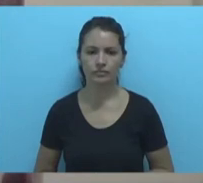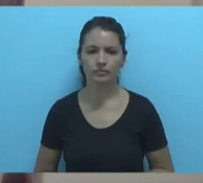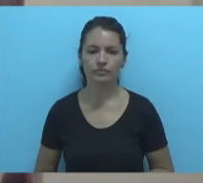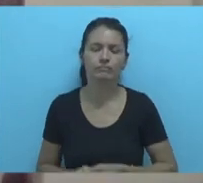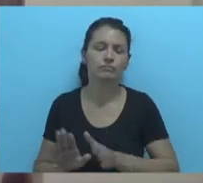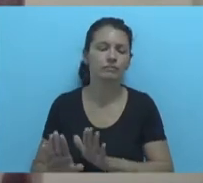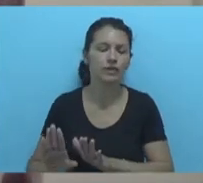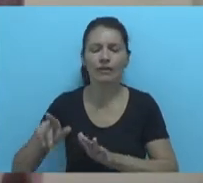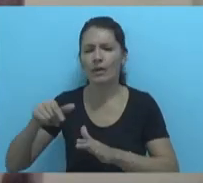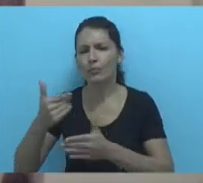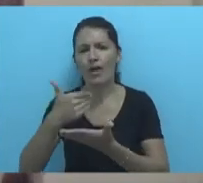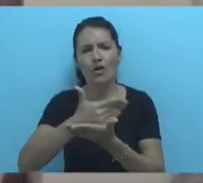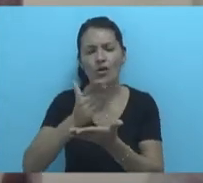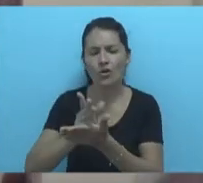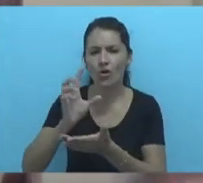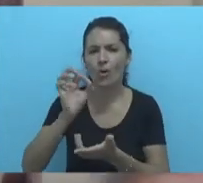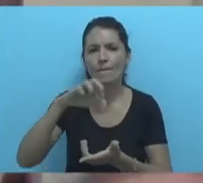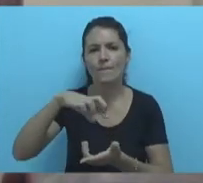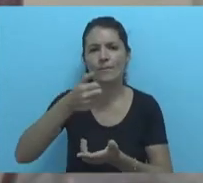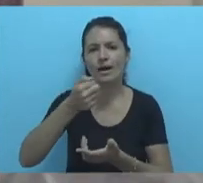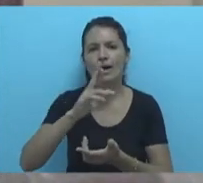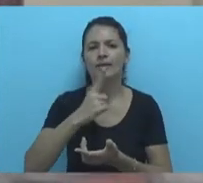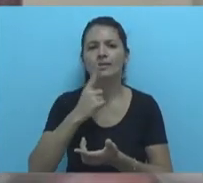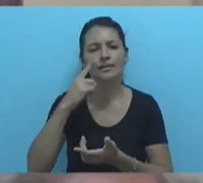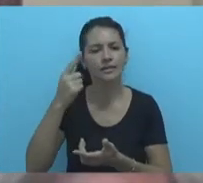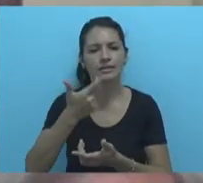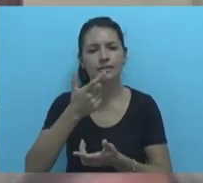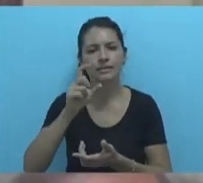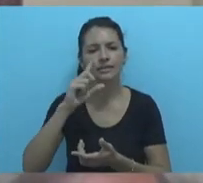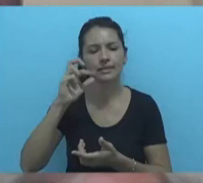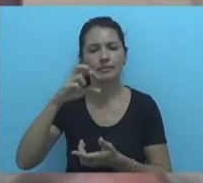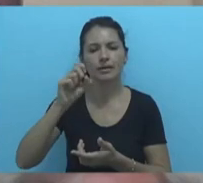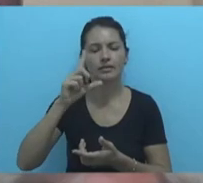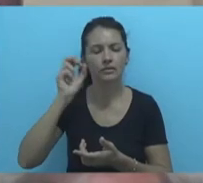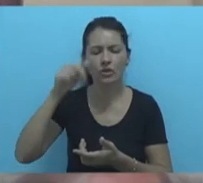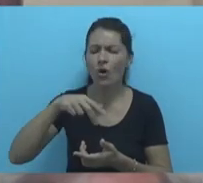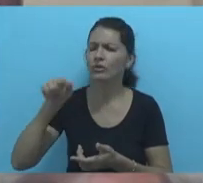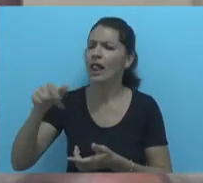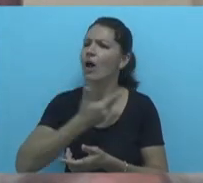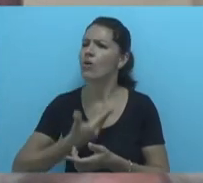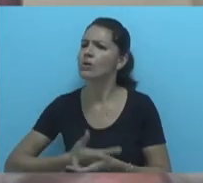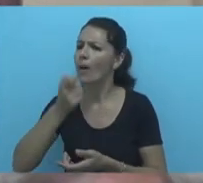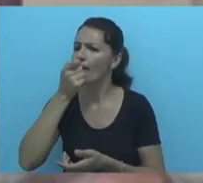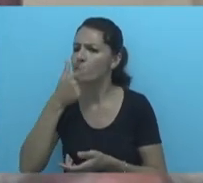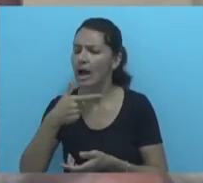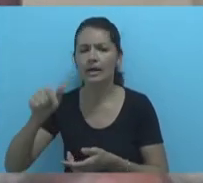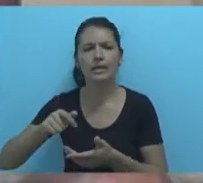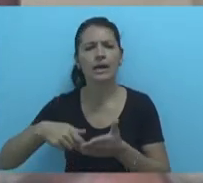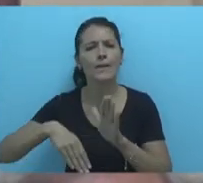de la coparticipación, donde Mauricio Macri le incrementó